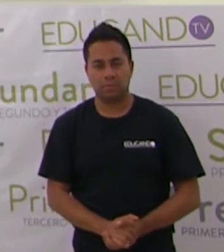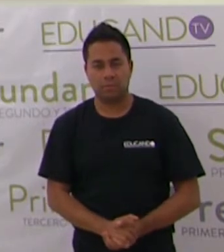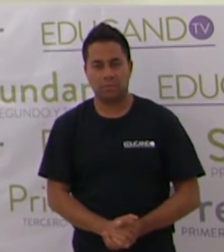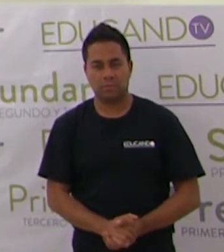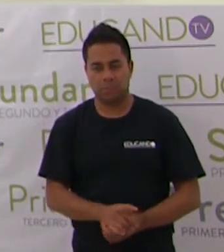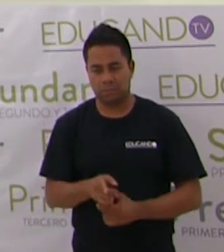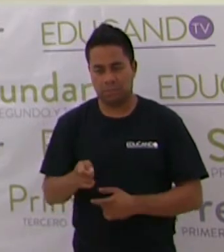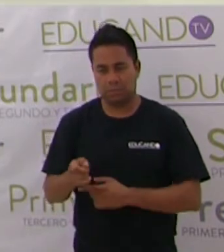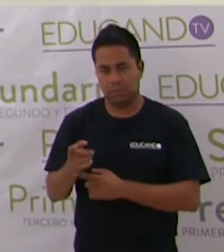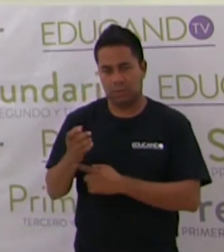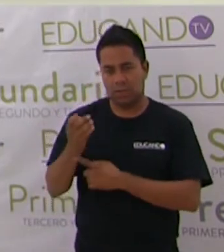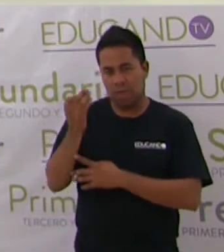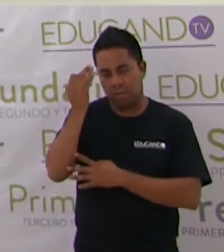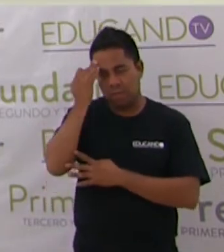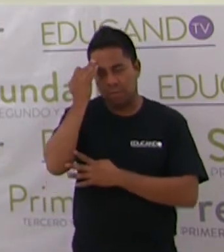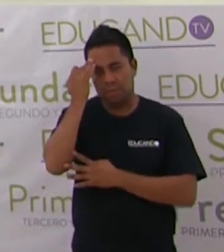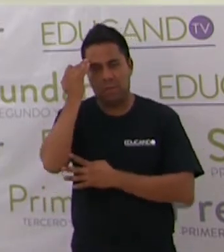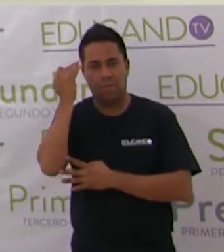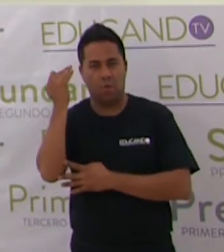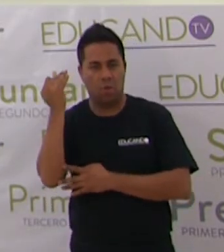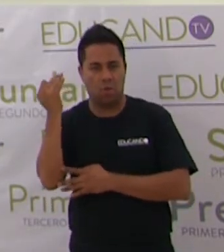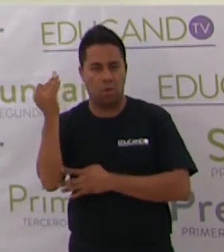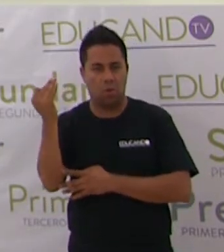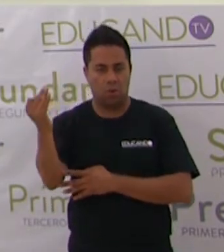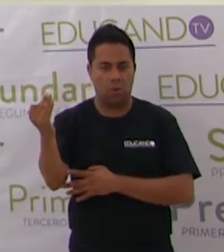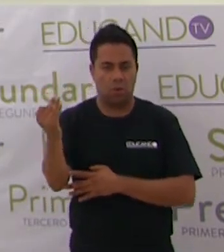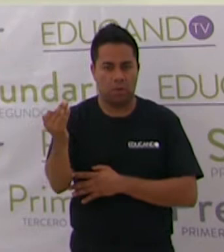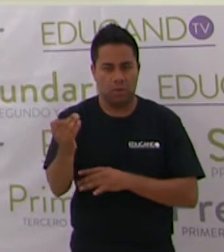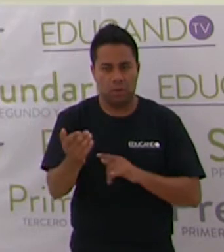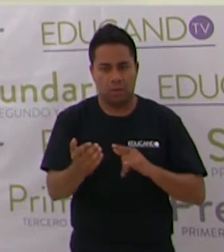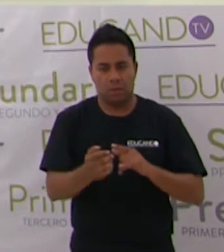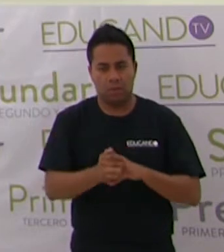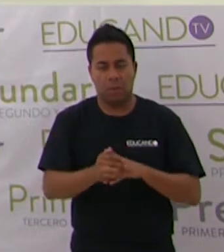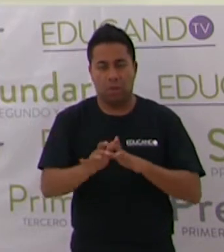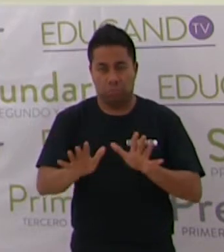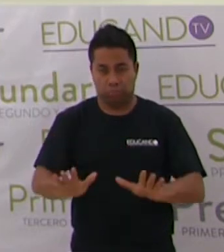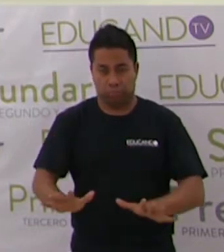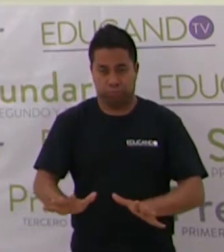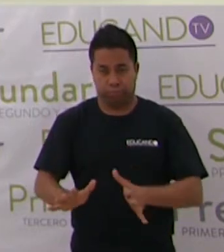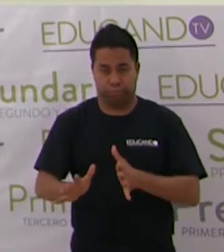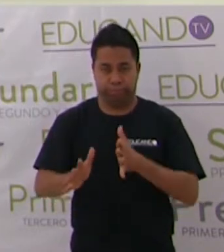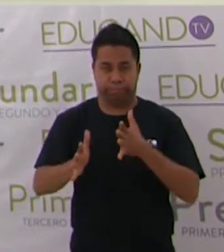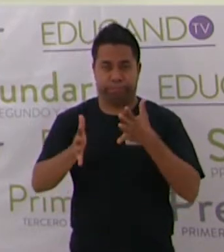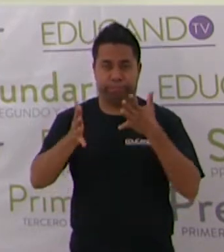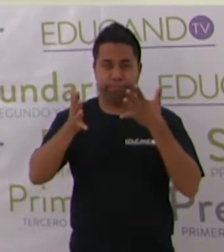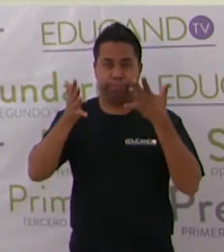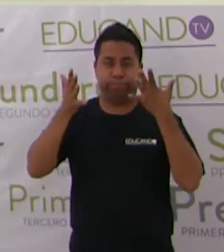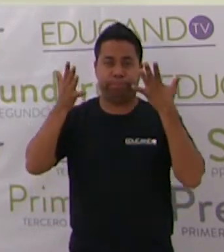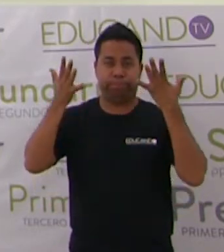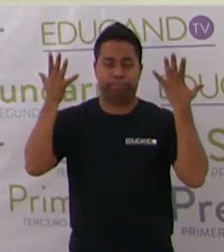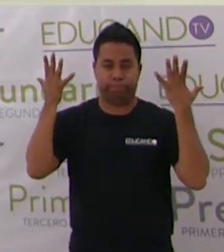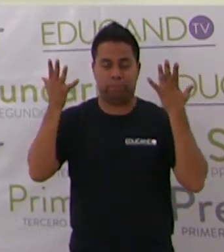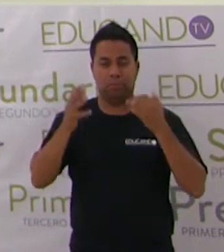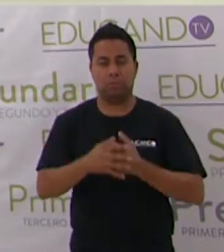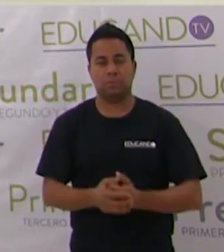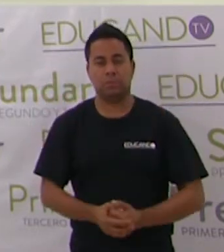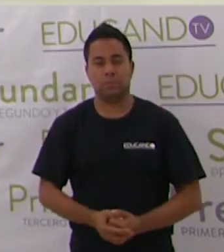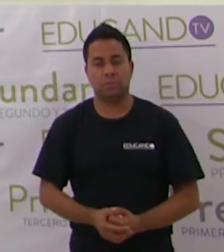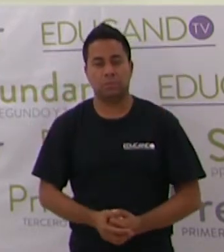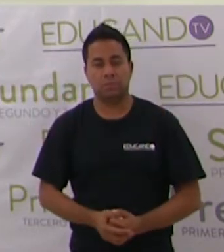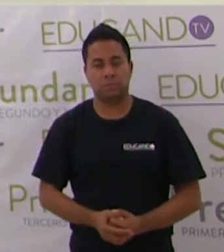va avanzando el tiempo, la velocidad, ¿sí?,